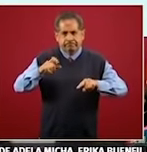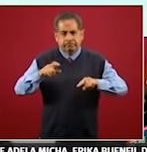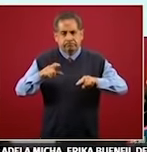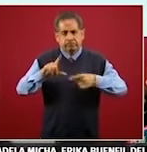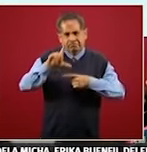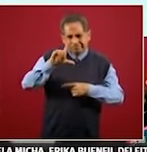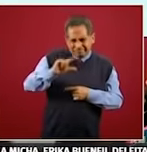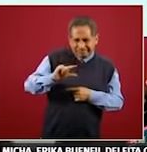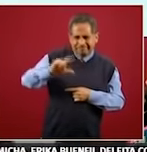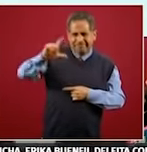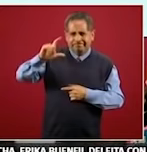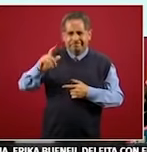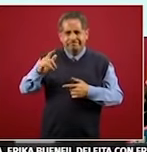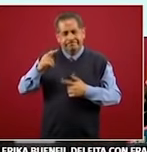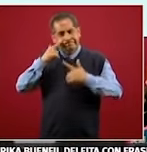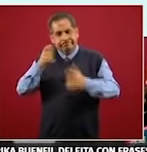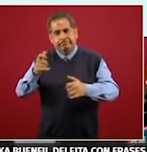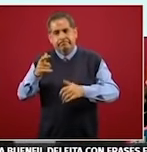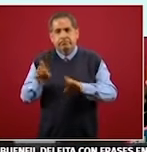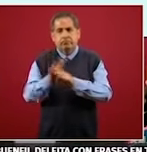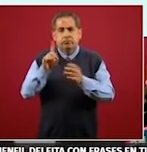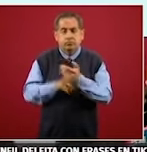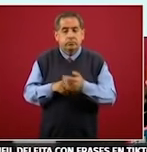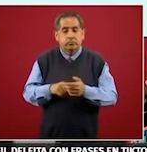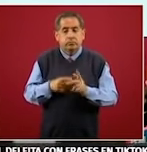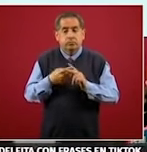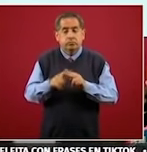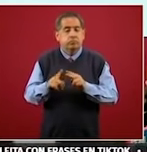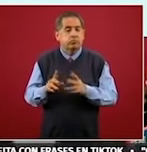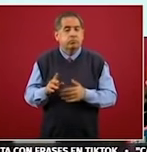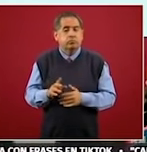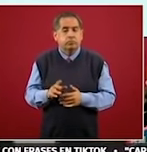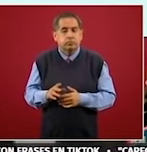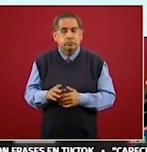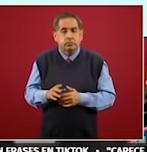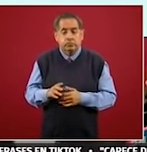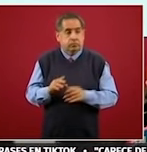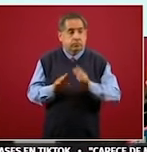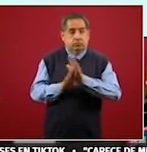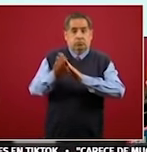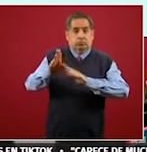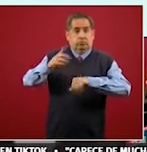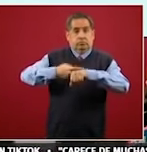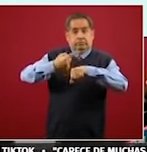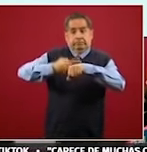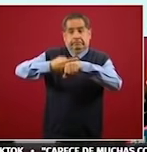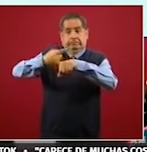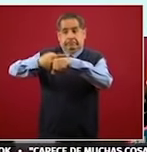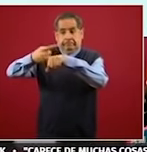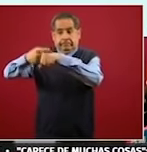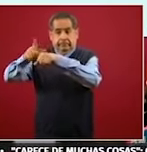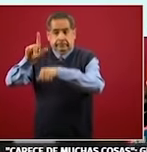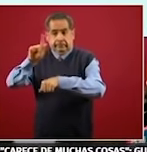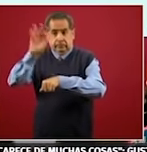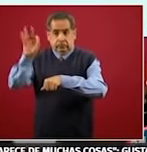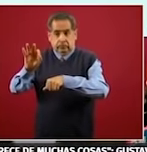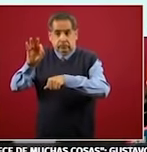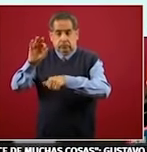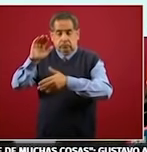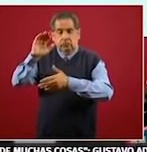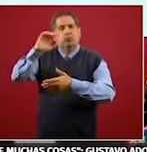descenso y la estabilidad. Vemos cómo la positividad llegó a tener hasta 70% de positividad, con un